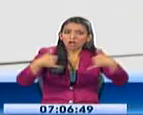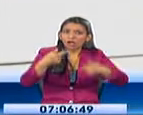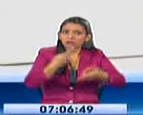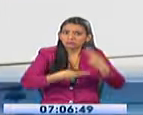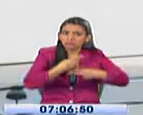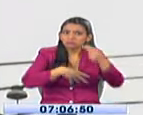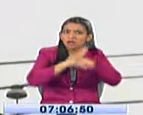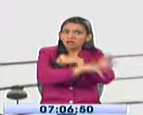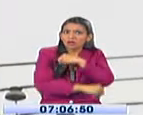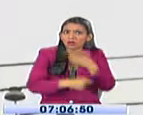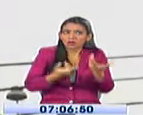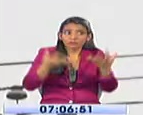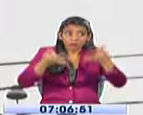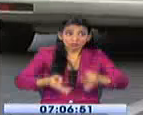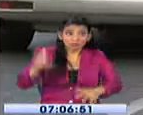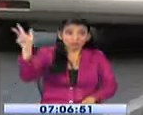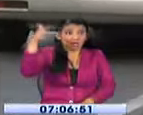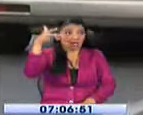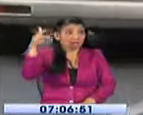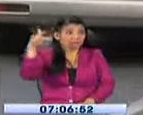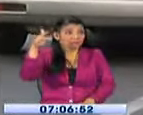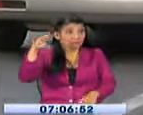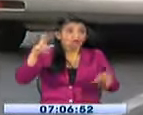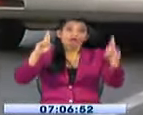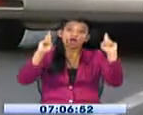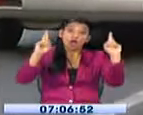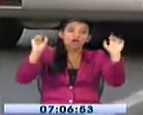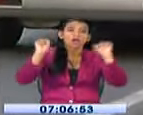de seguridad, de la que se espera sirva tal vez